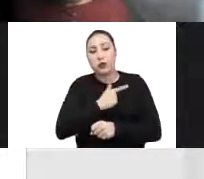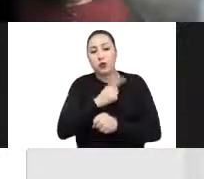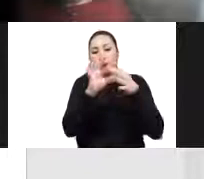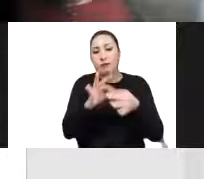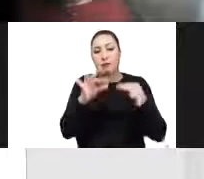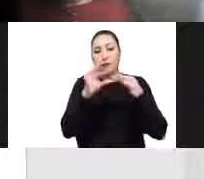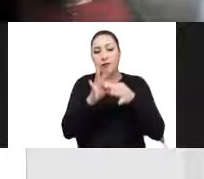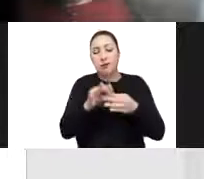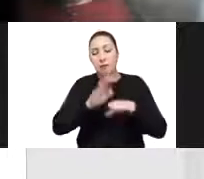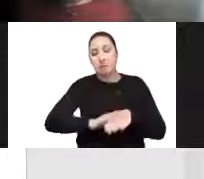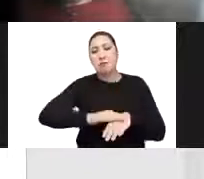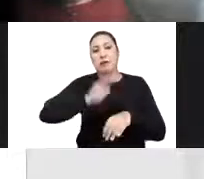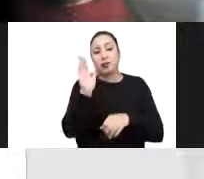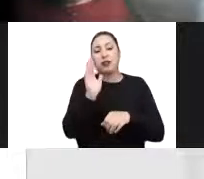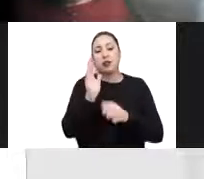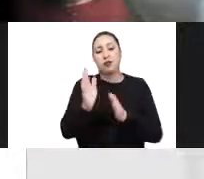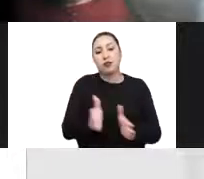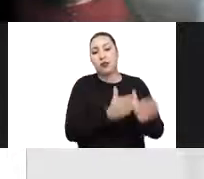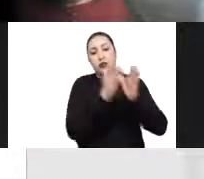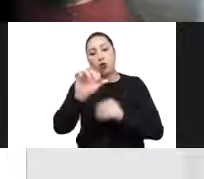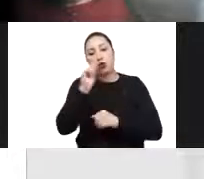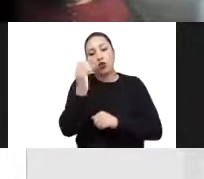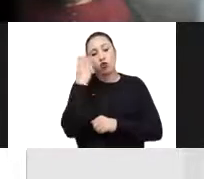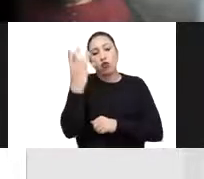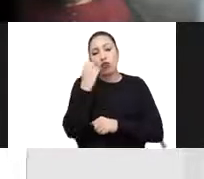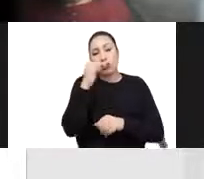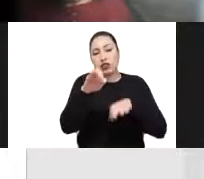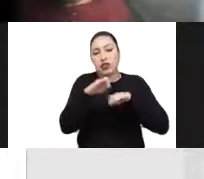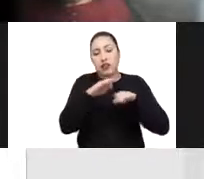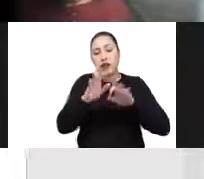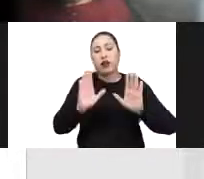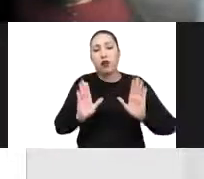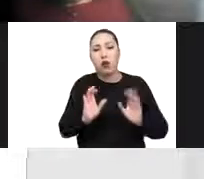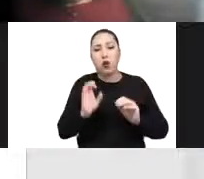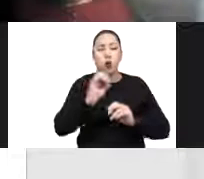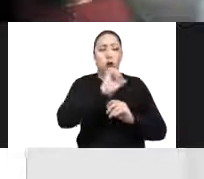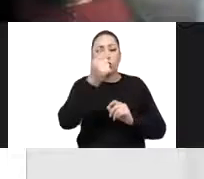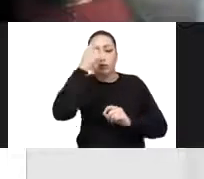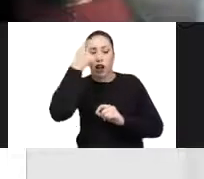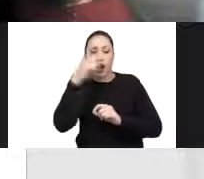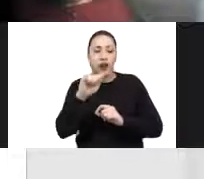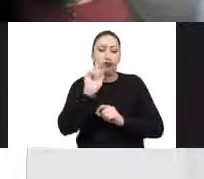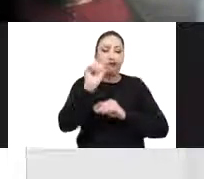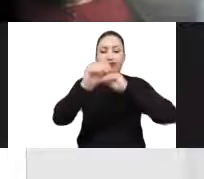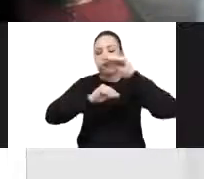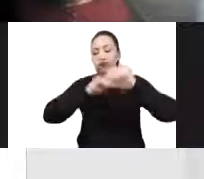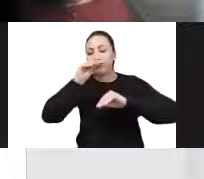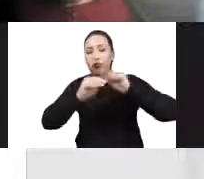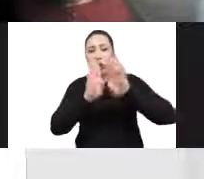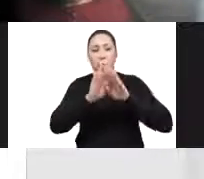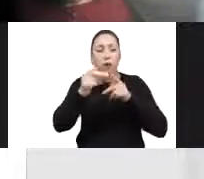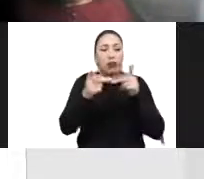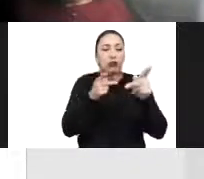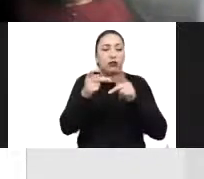hablando en sucesivas mesas de trabajo, en ejercicios de planeación, en lo que